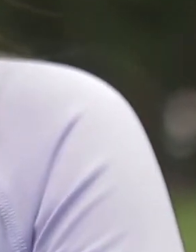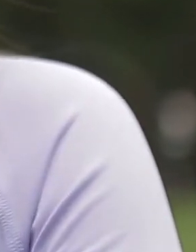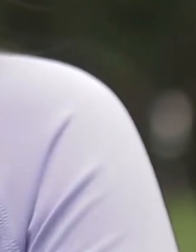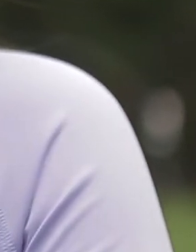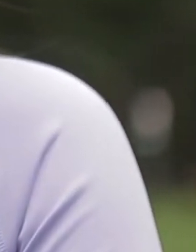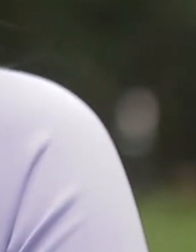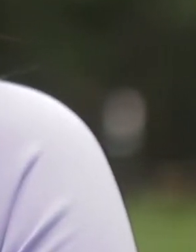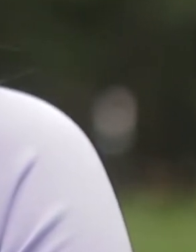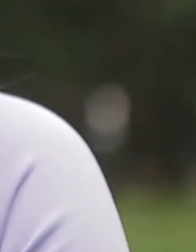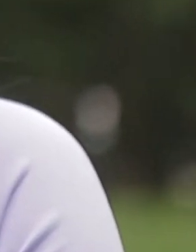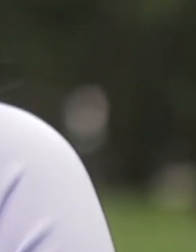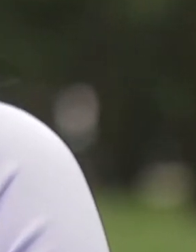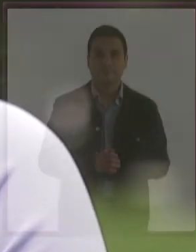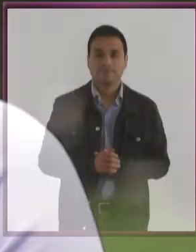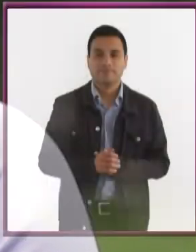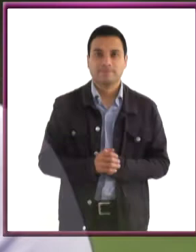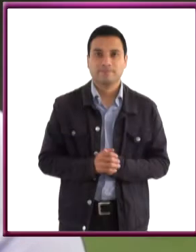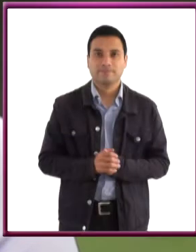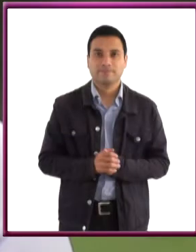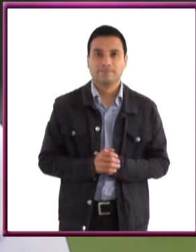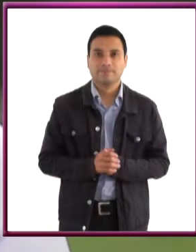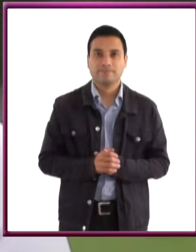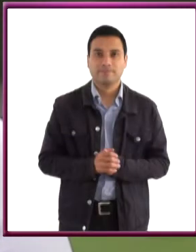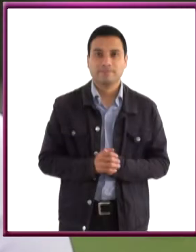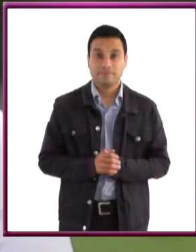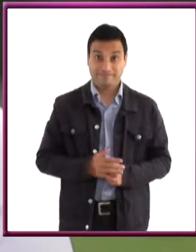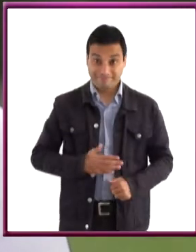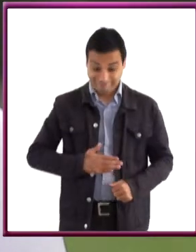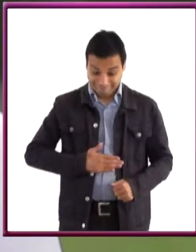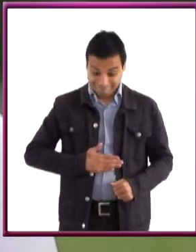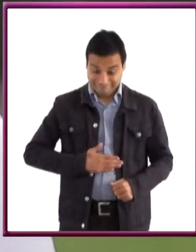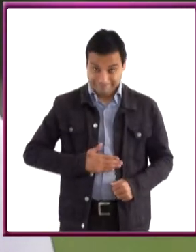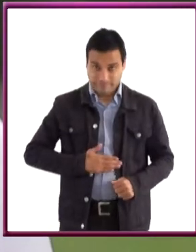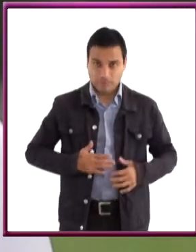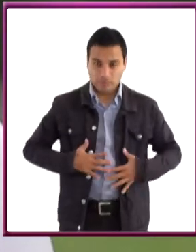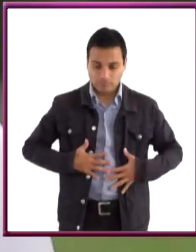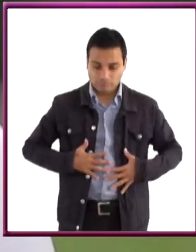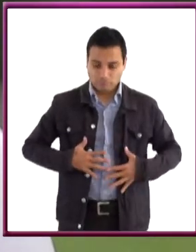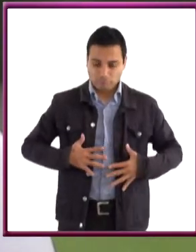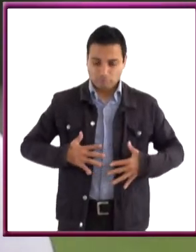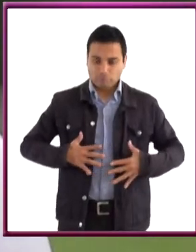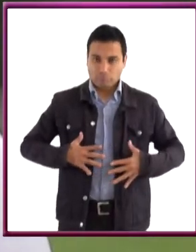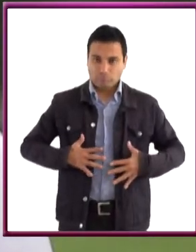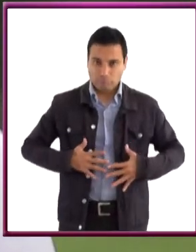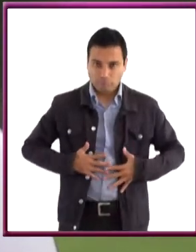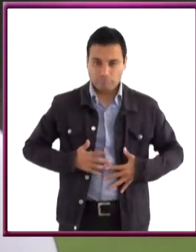Y la relajante expansión y contracción del abdomen.